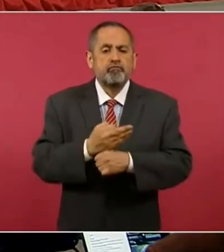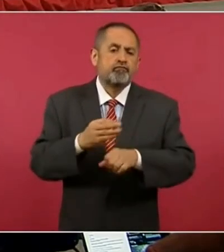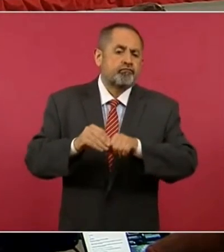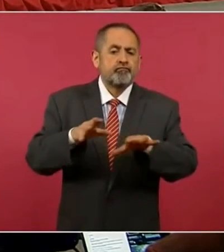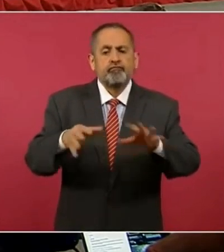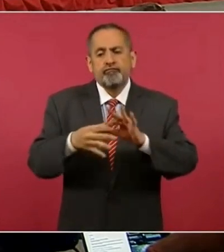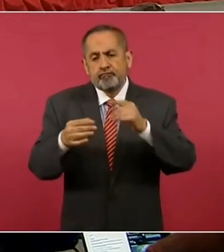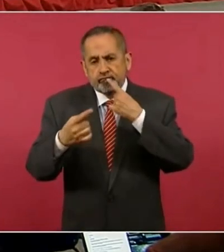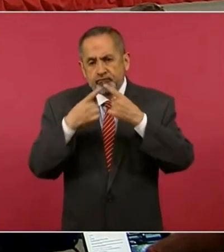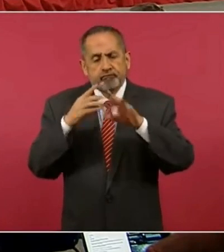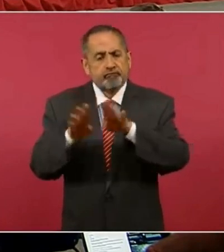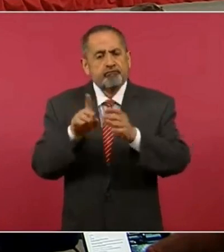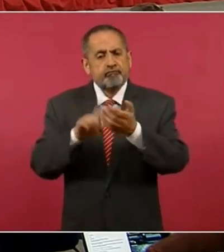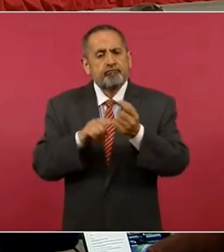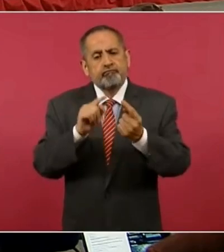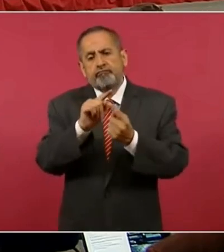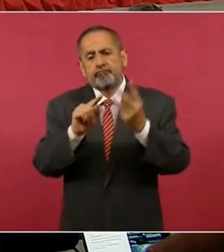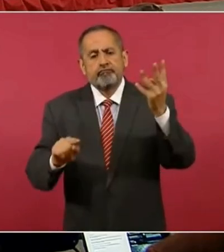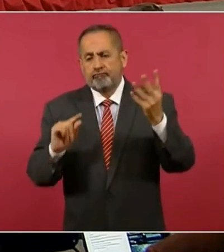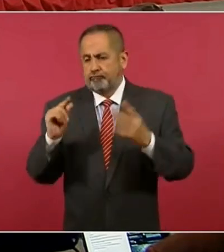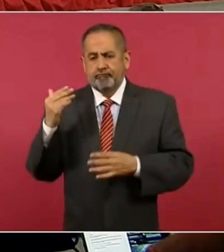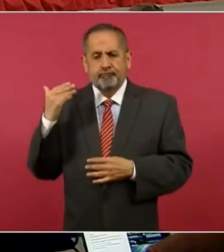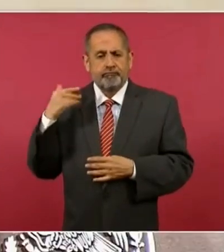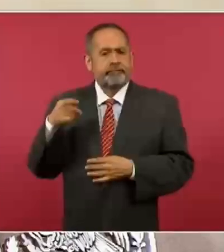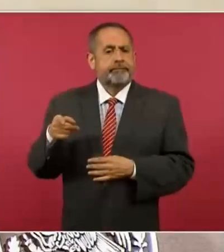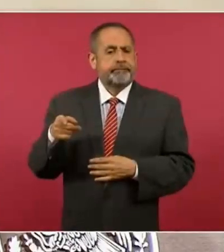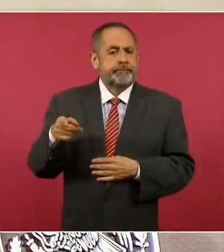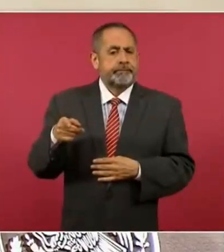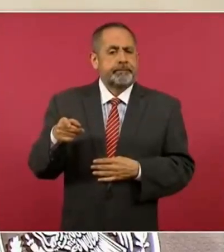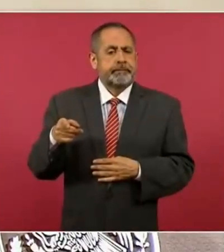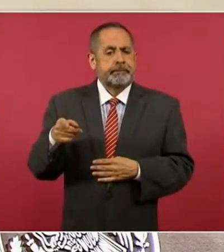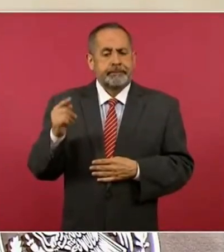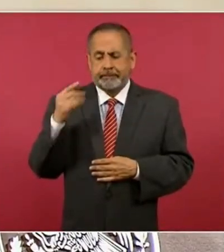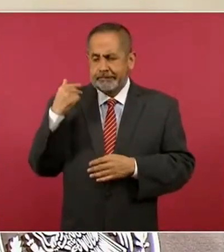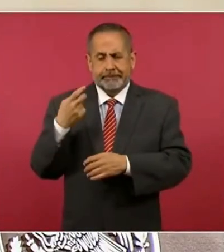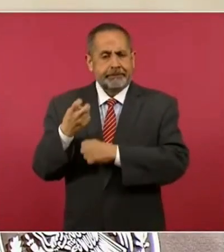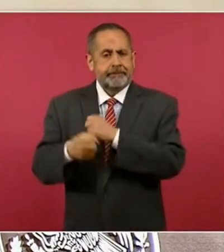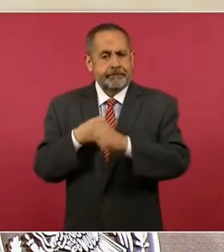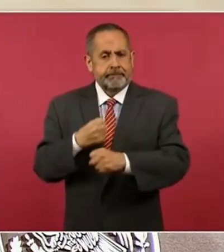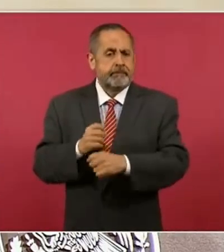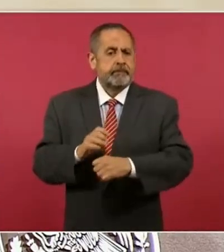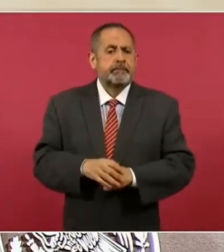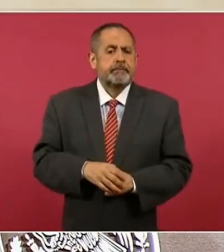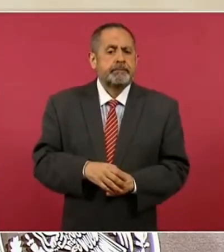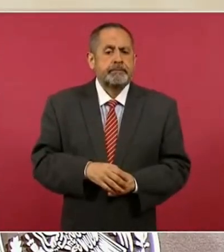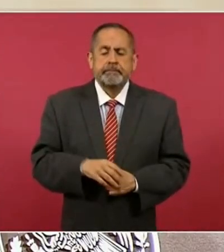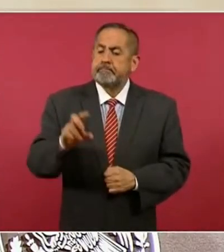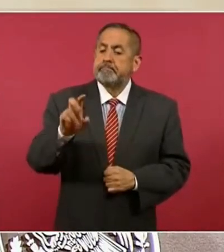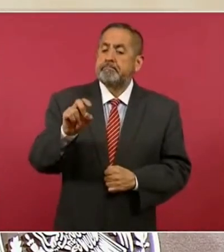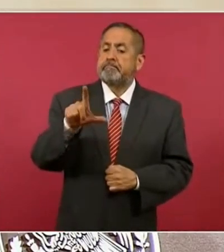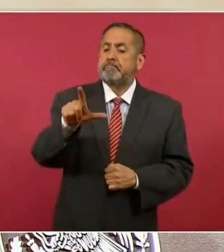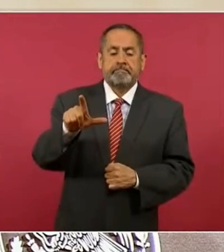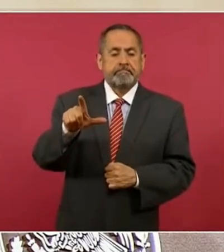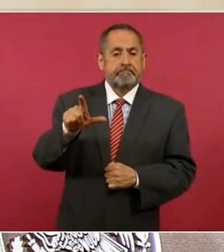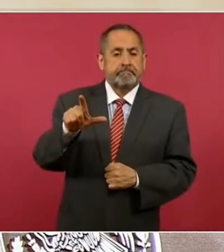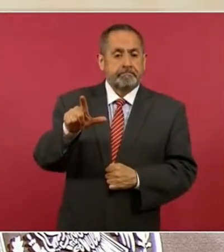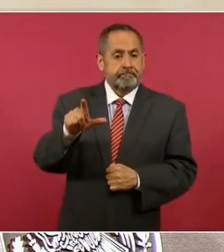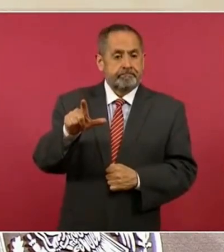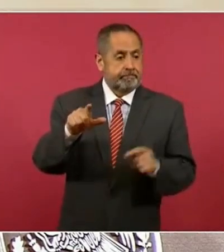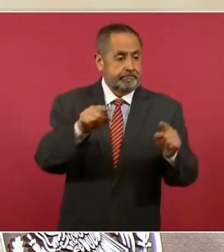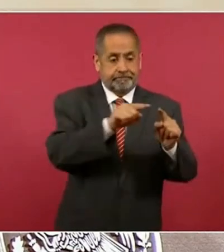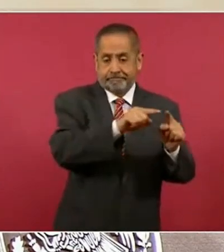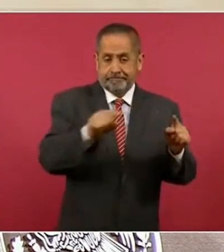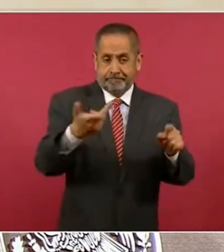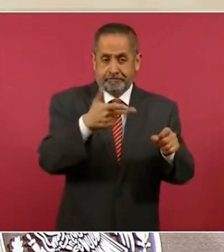llevado a cabo en estos últimos, en el arranque de este año. 37 de los 42 hospitales han tenido